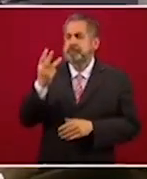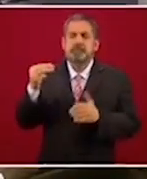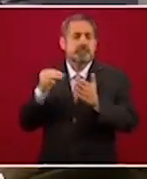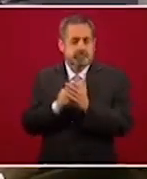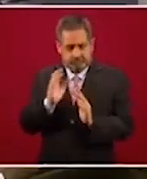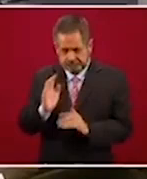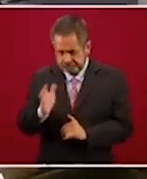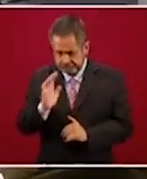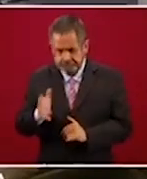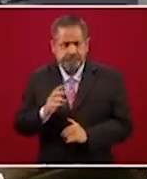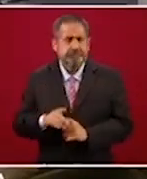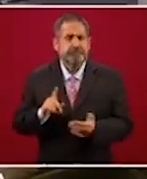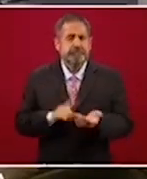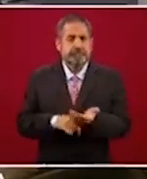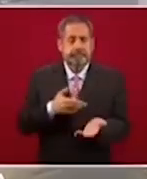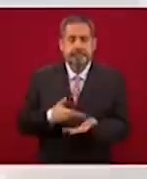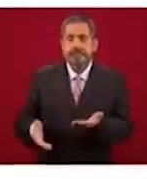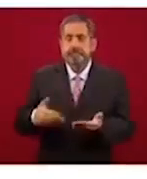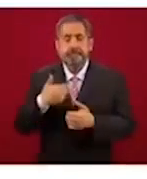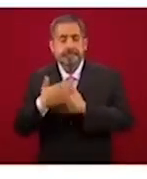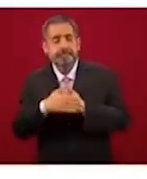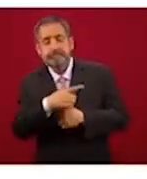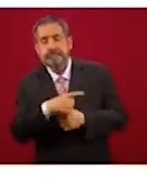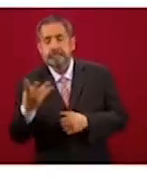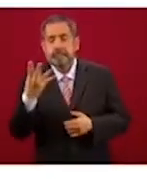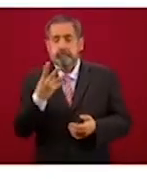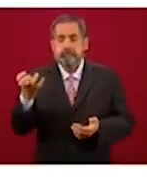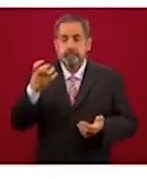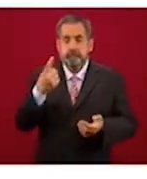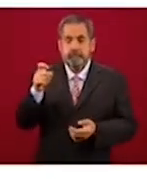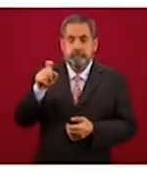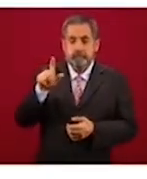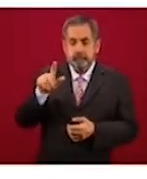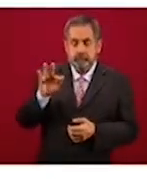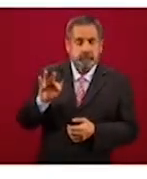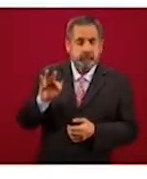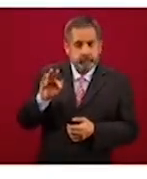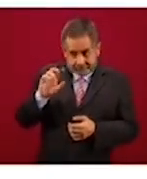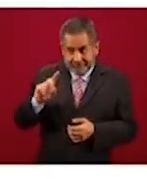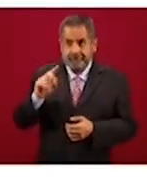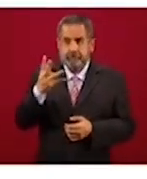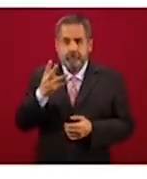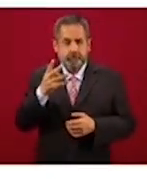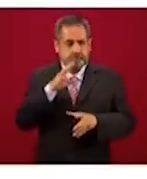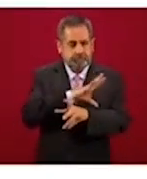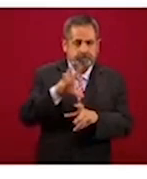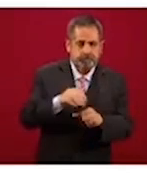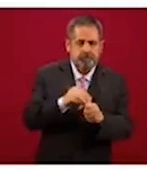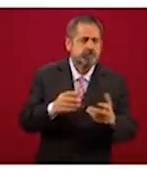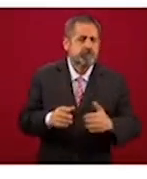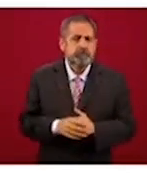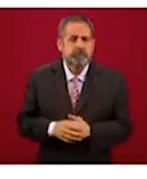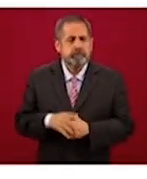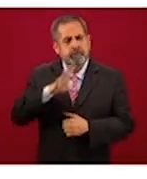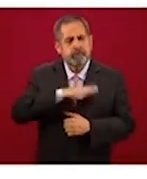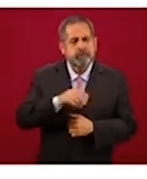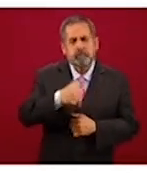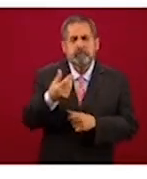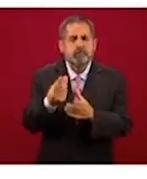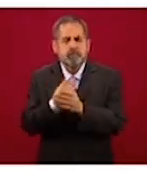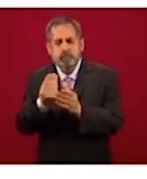actualmente tenemos 4 mil 134 para este gran total hay algunos cursos especializados